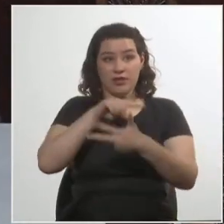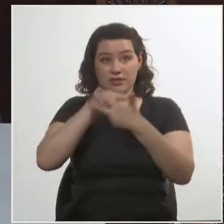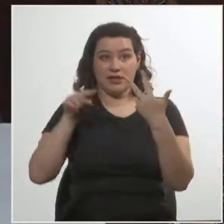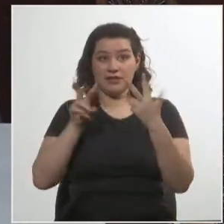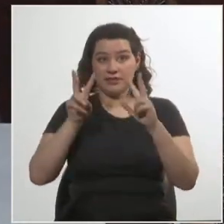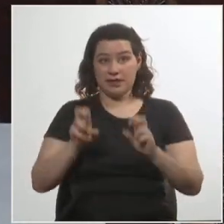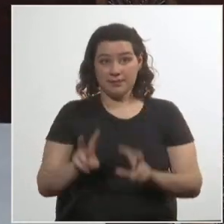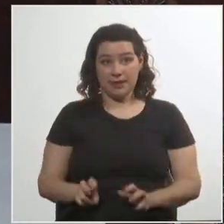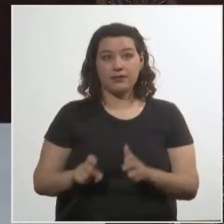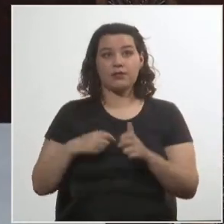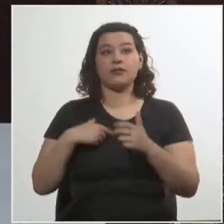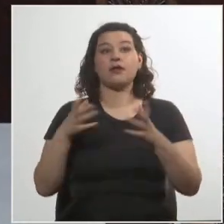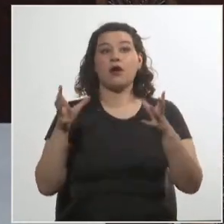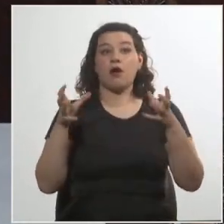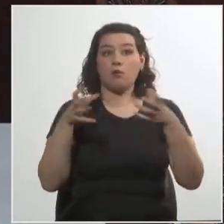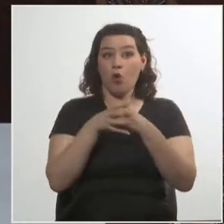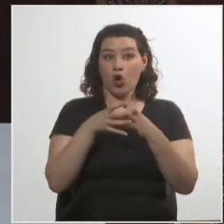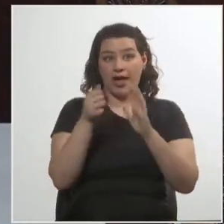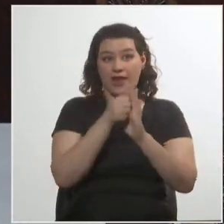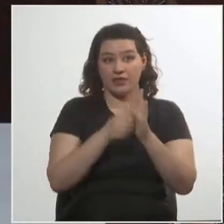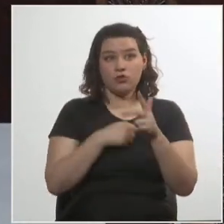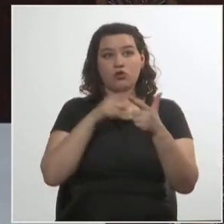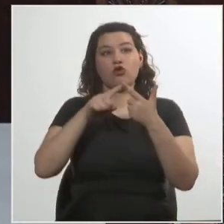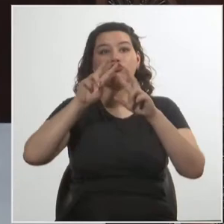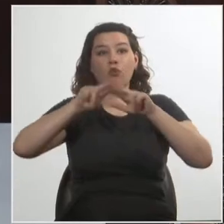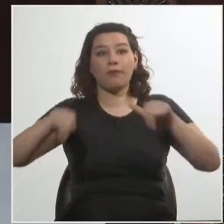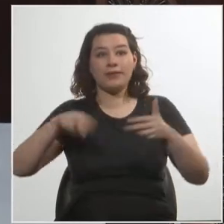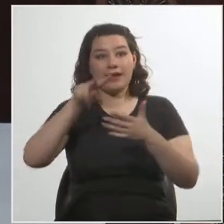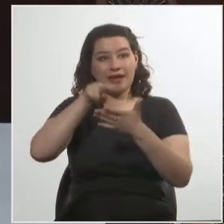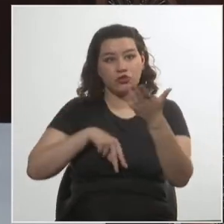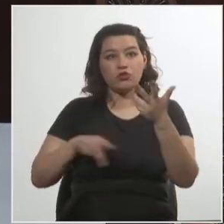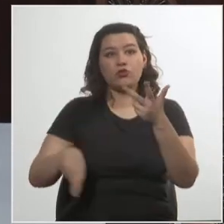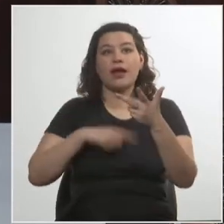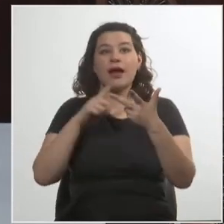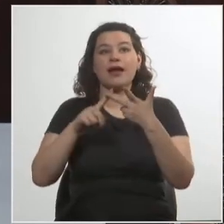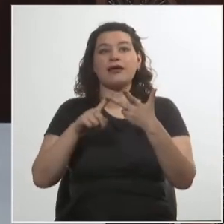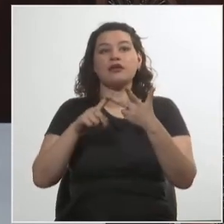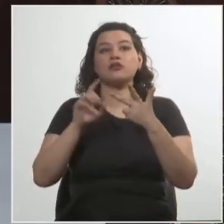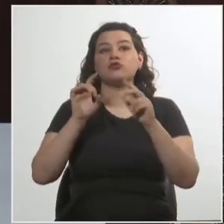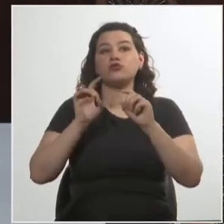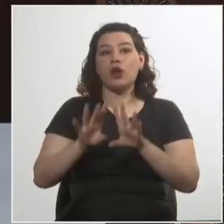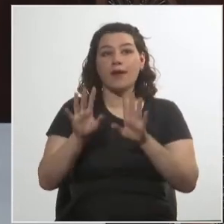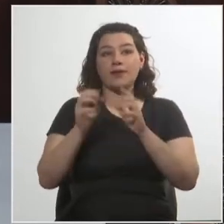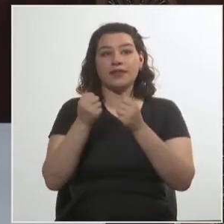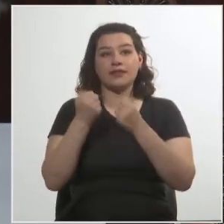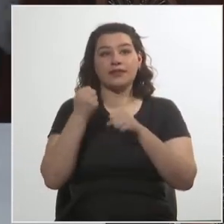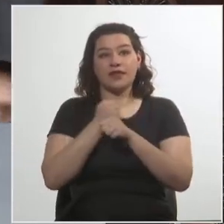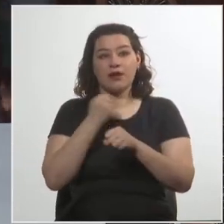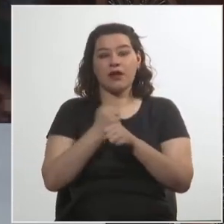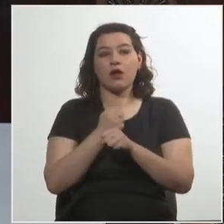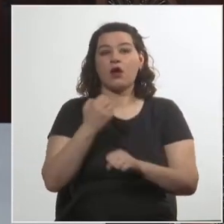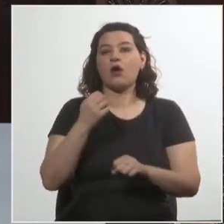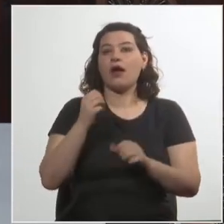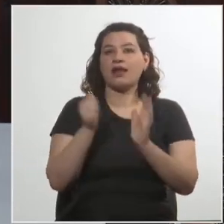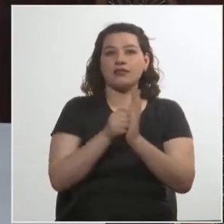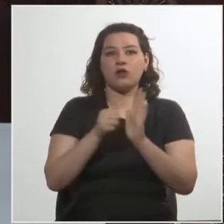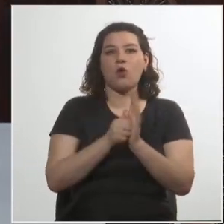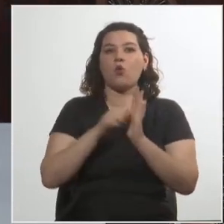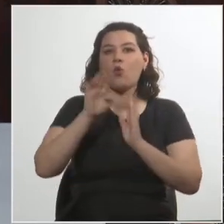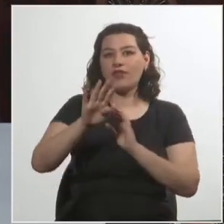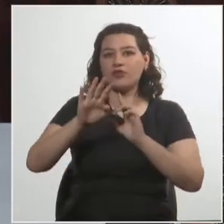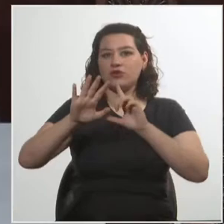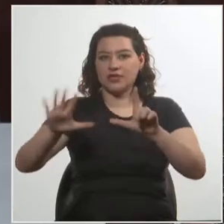que llevo en bloque que se suprima la lectura y que se desgloseen los artículos 47 y 11